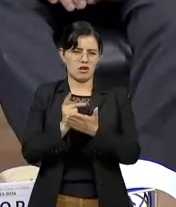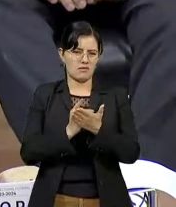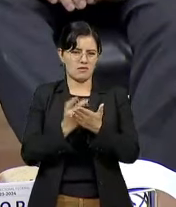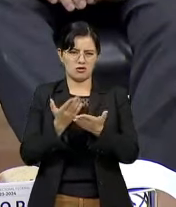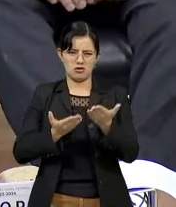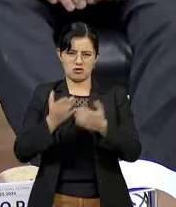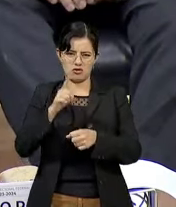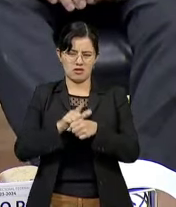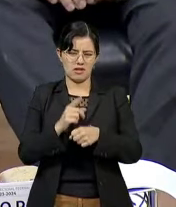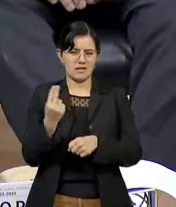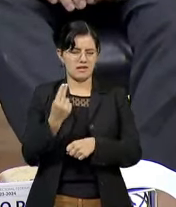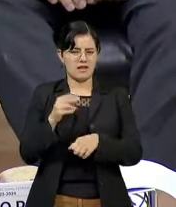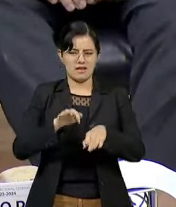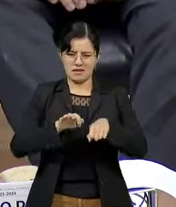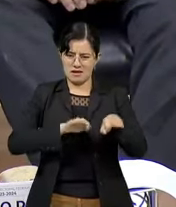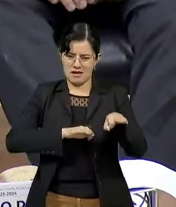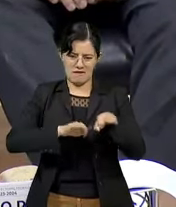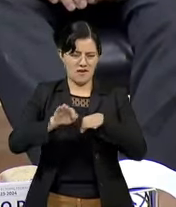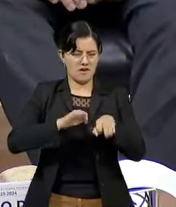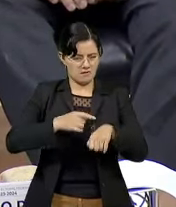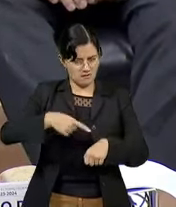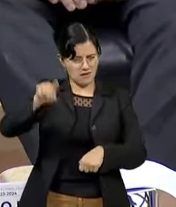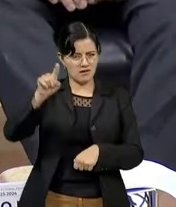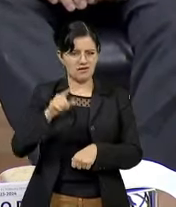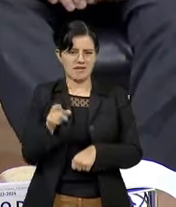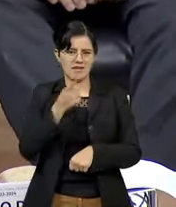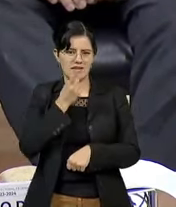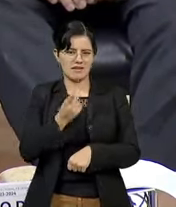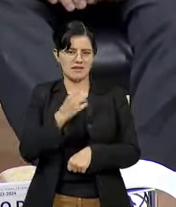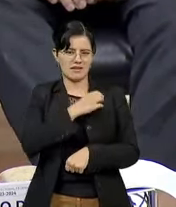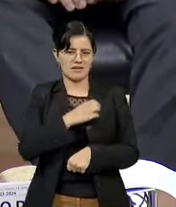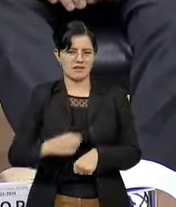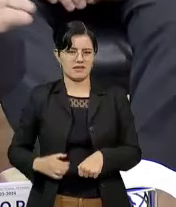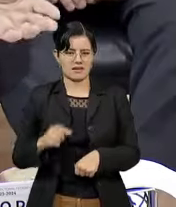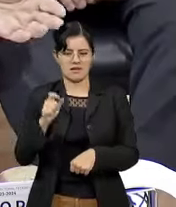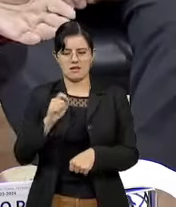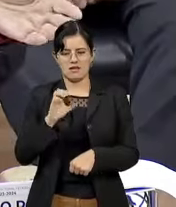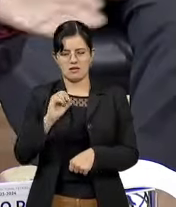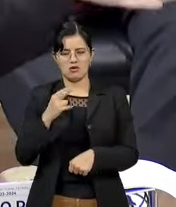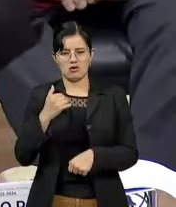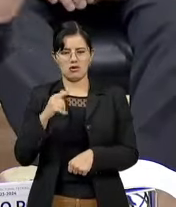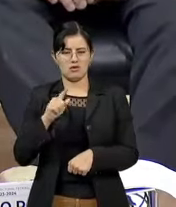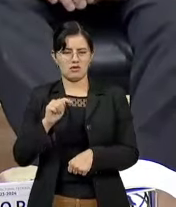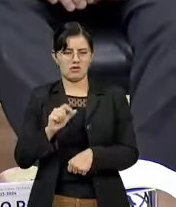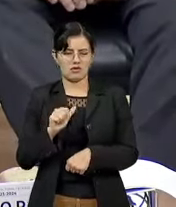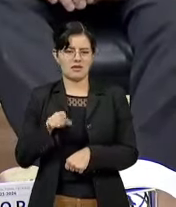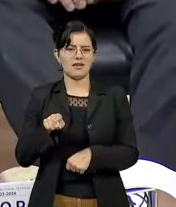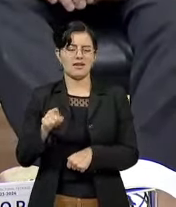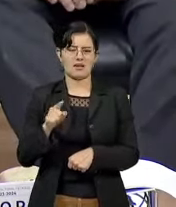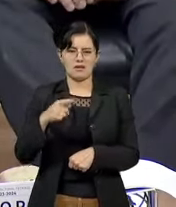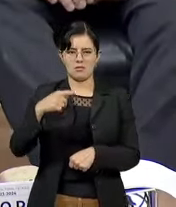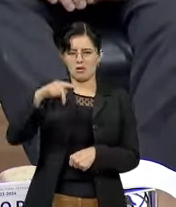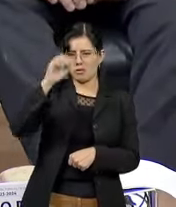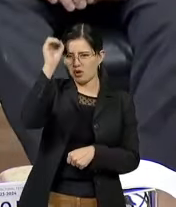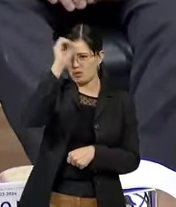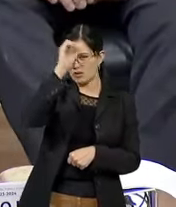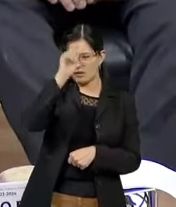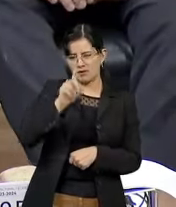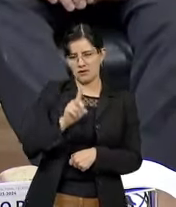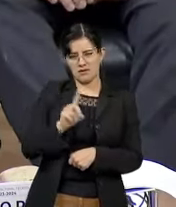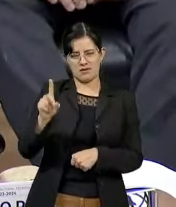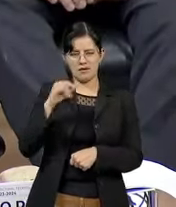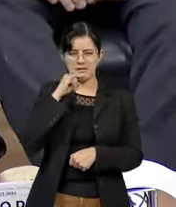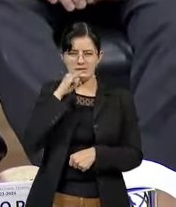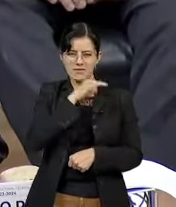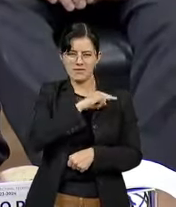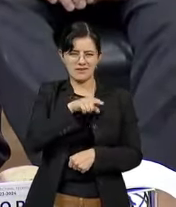trabajar cabrones como dice so Esa es la verdadera posición de la derecha hipócrita que